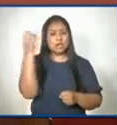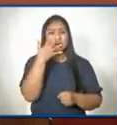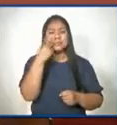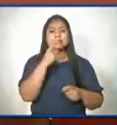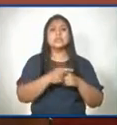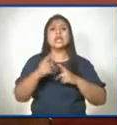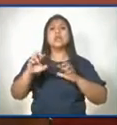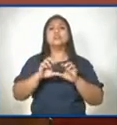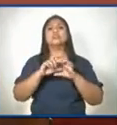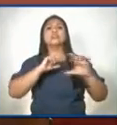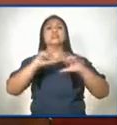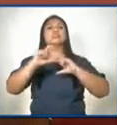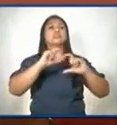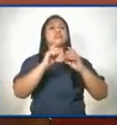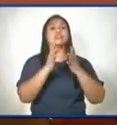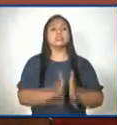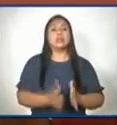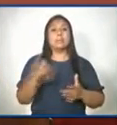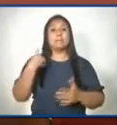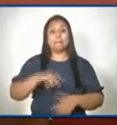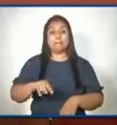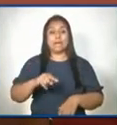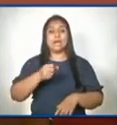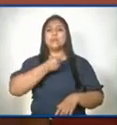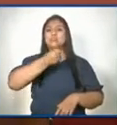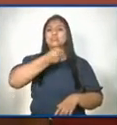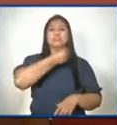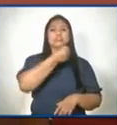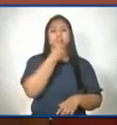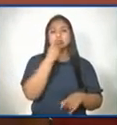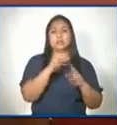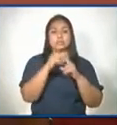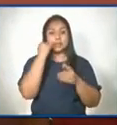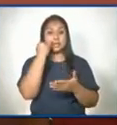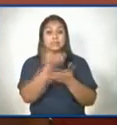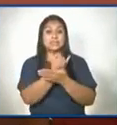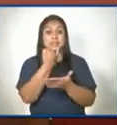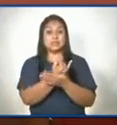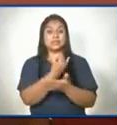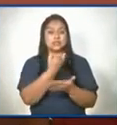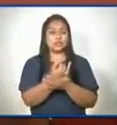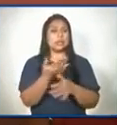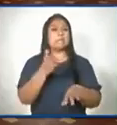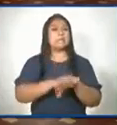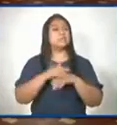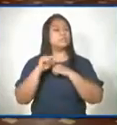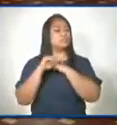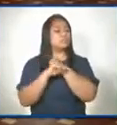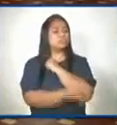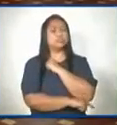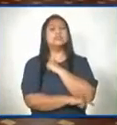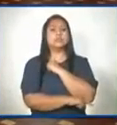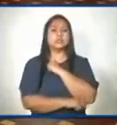comunicadores para reportear y realizar investigaciones más profundas